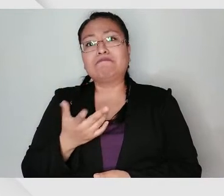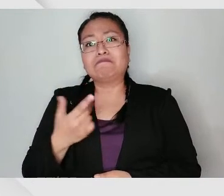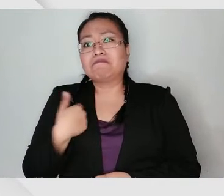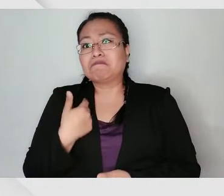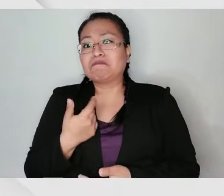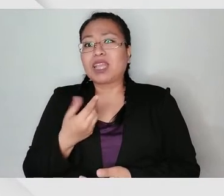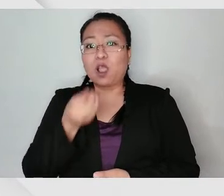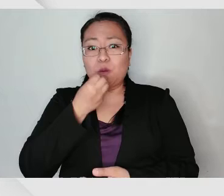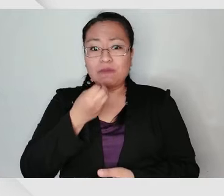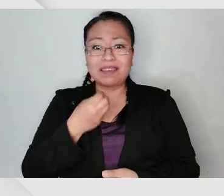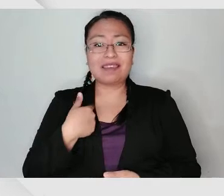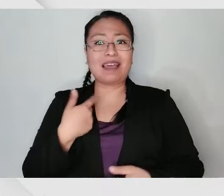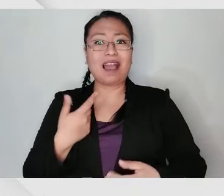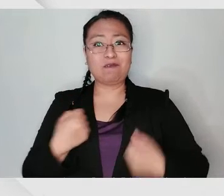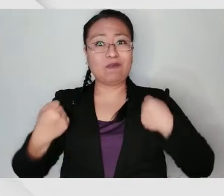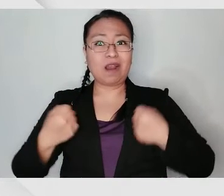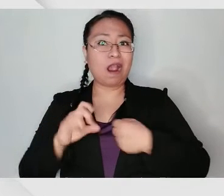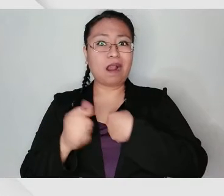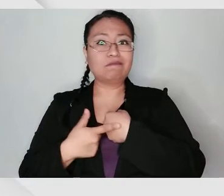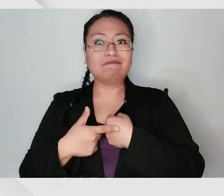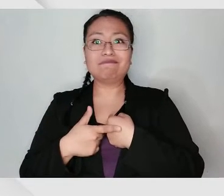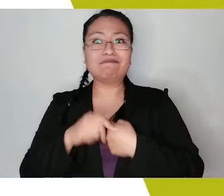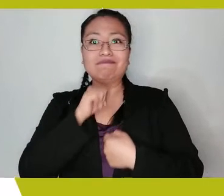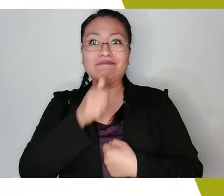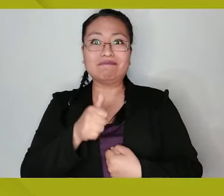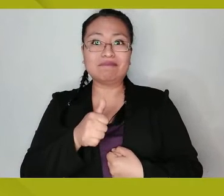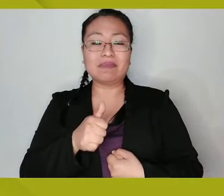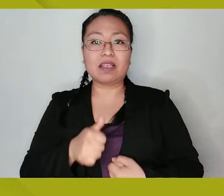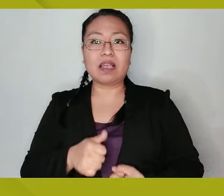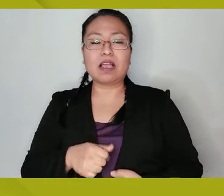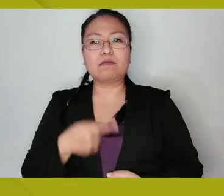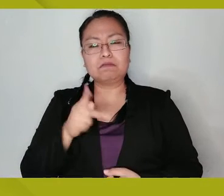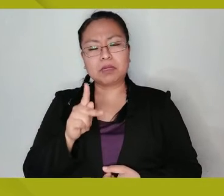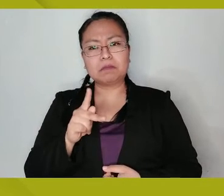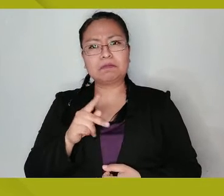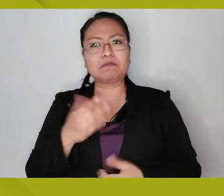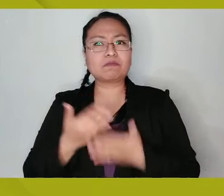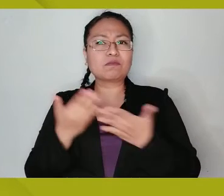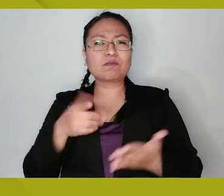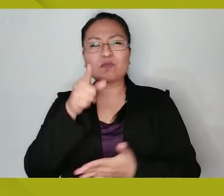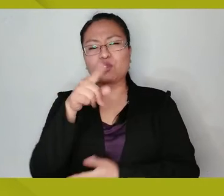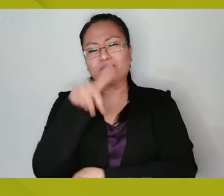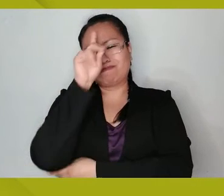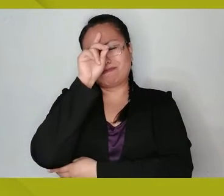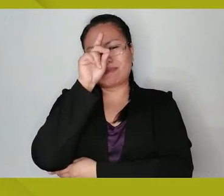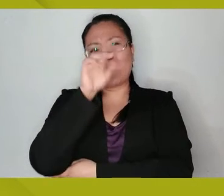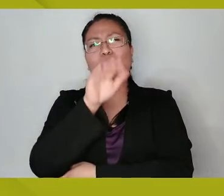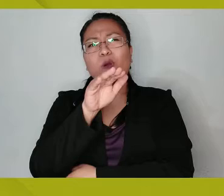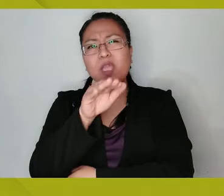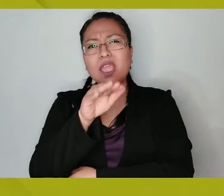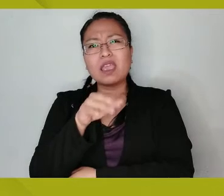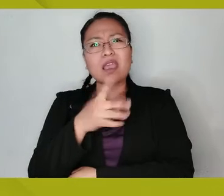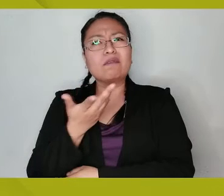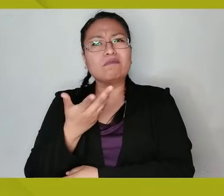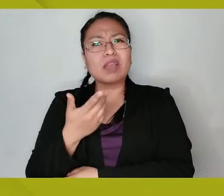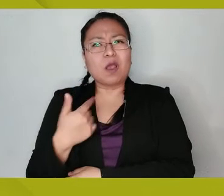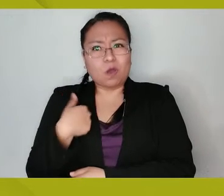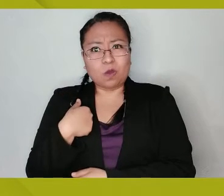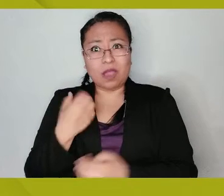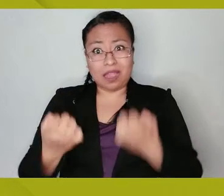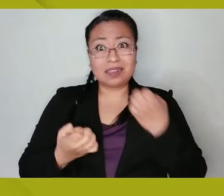beneficio nutricional. Ahora nos preguntamos, ¿cuánto ejercicio necesito hacer para